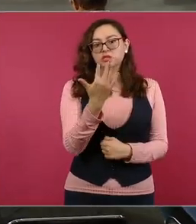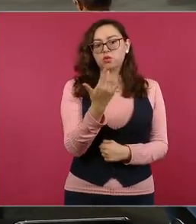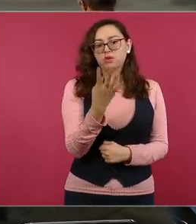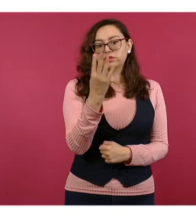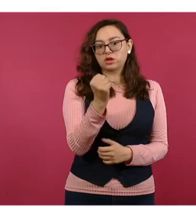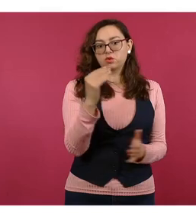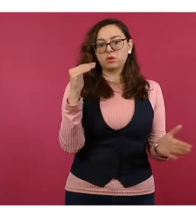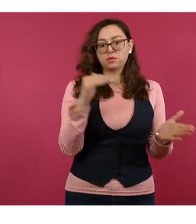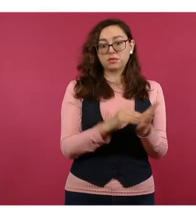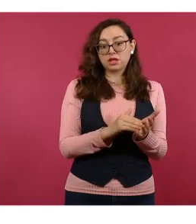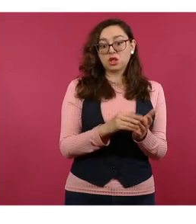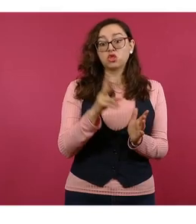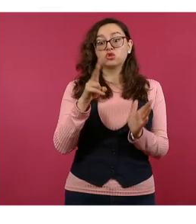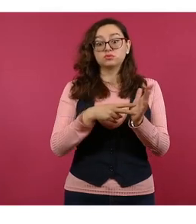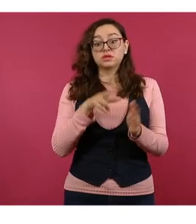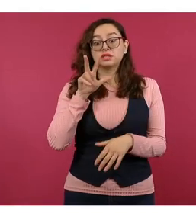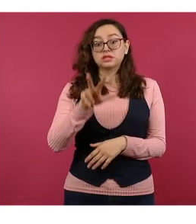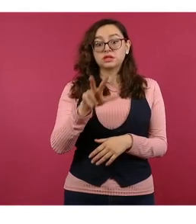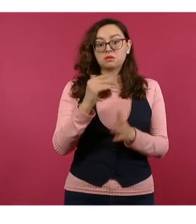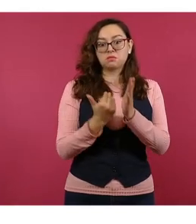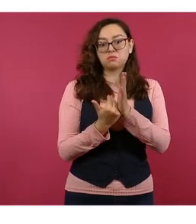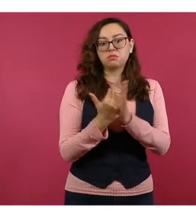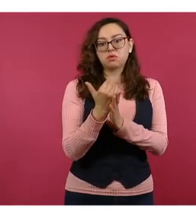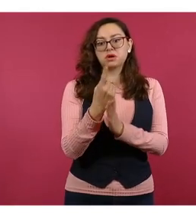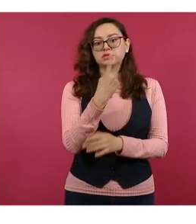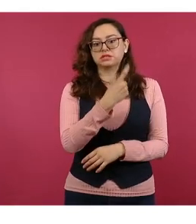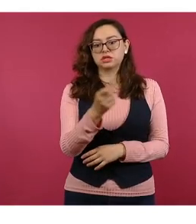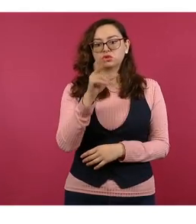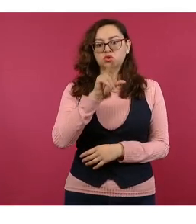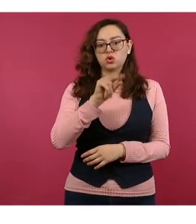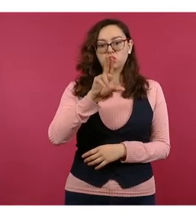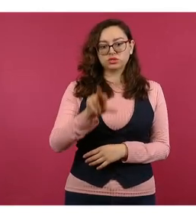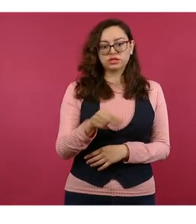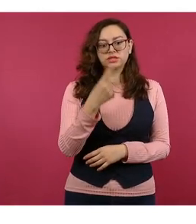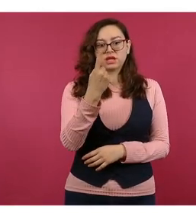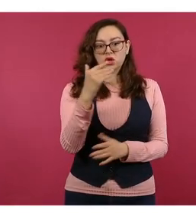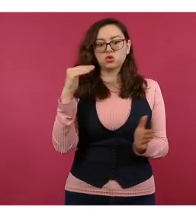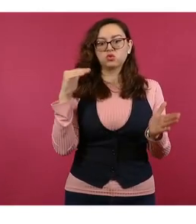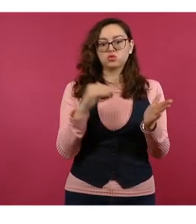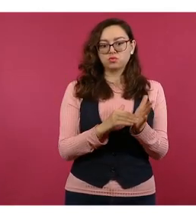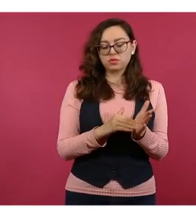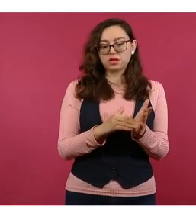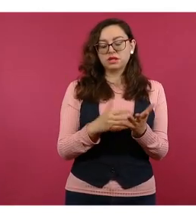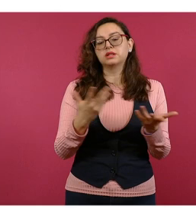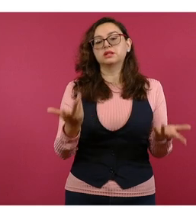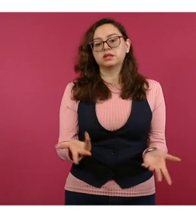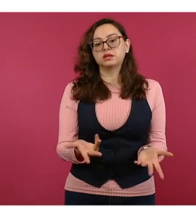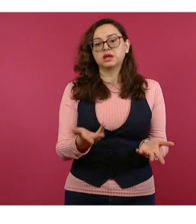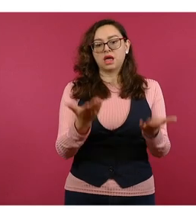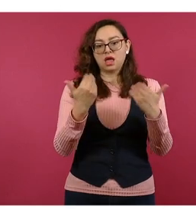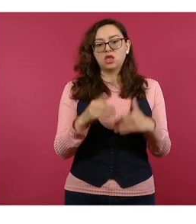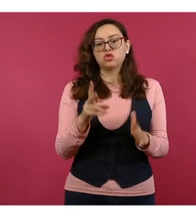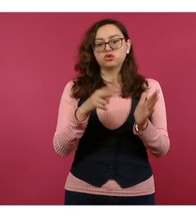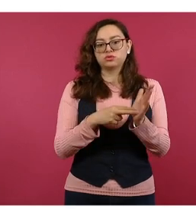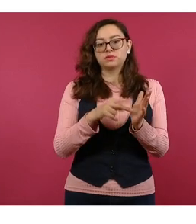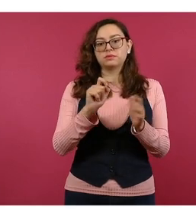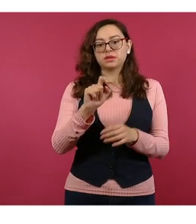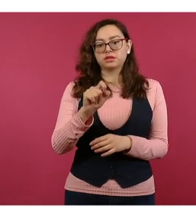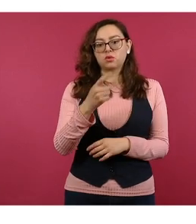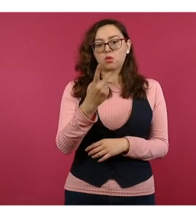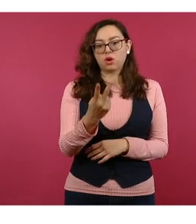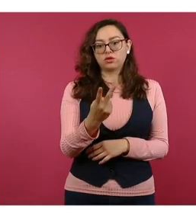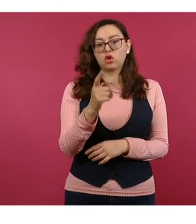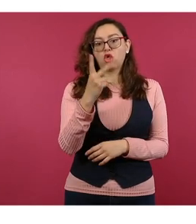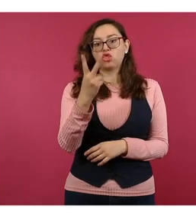Hub Un aumento importante a 18187 y al 2024 22712